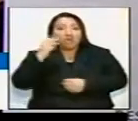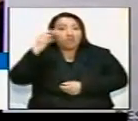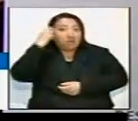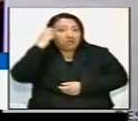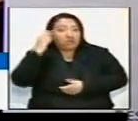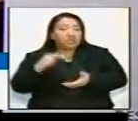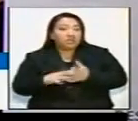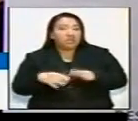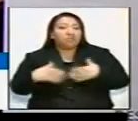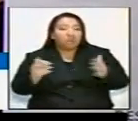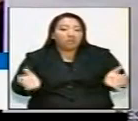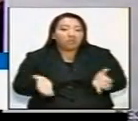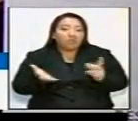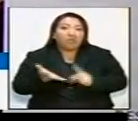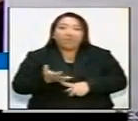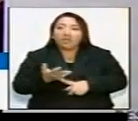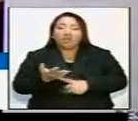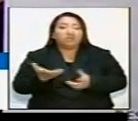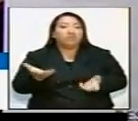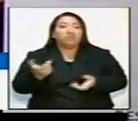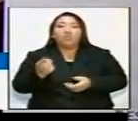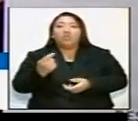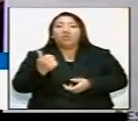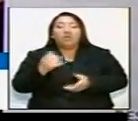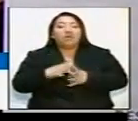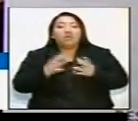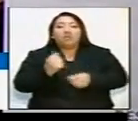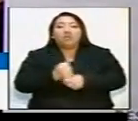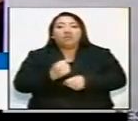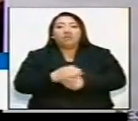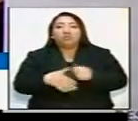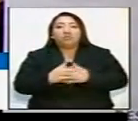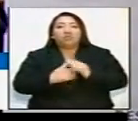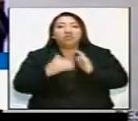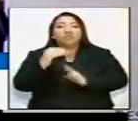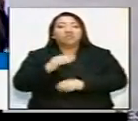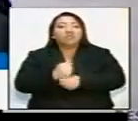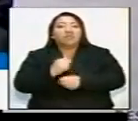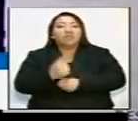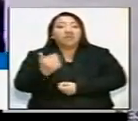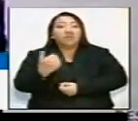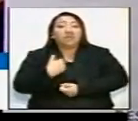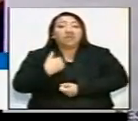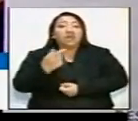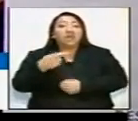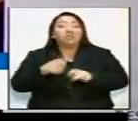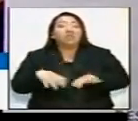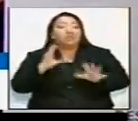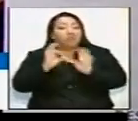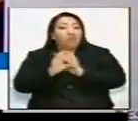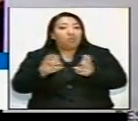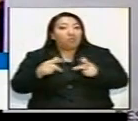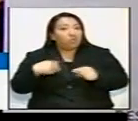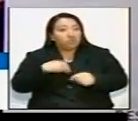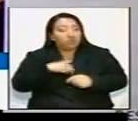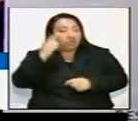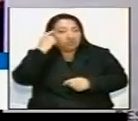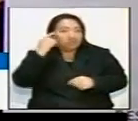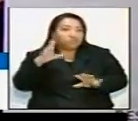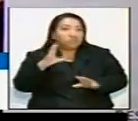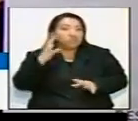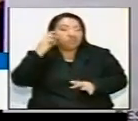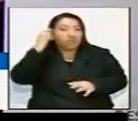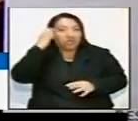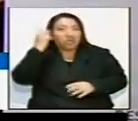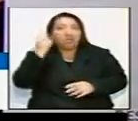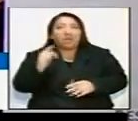políticas que pueden promover una gran productividad, un gran crecimiento de la productividad. Y en Australia, cuando nosotros pensamos en las